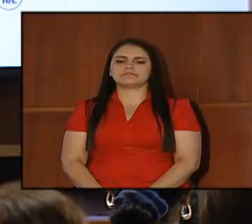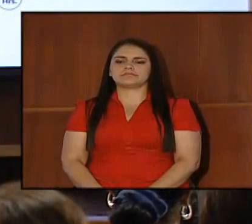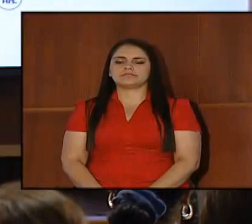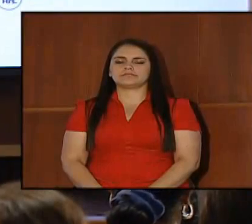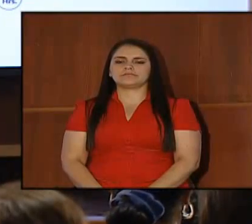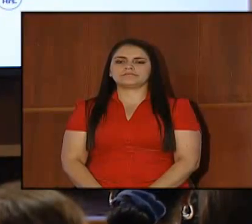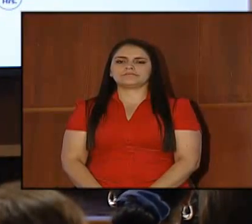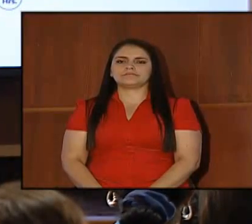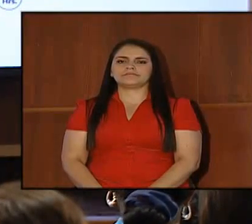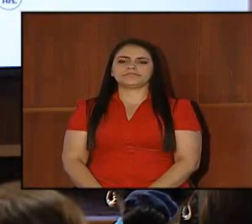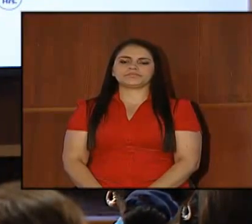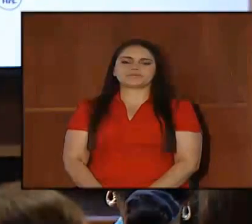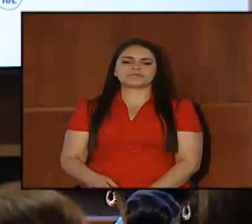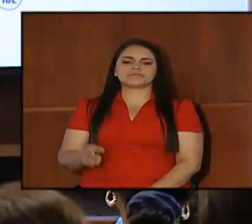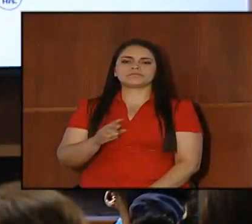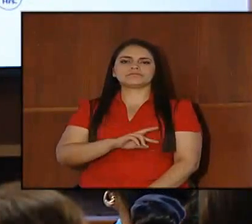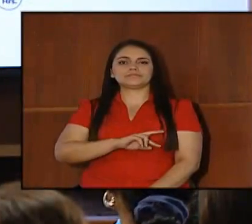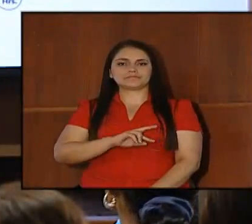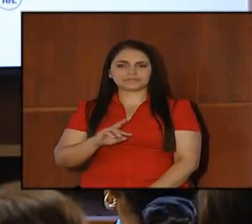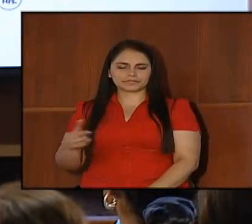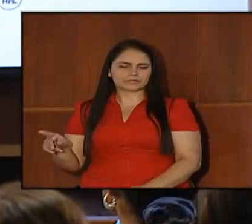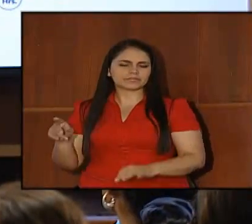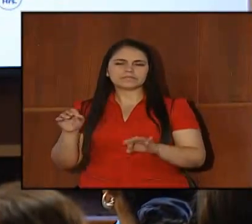Otra precaución que debemos